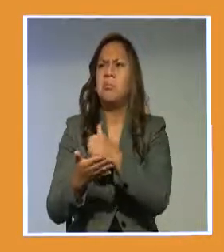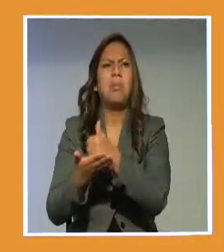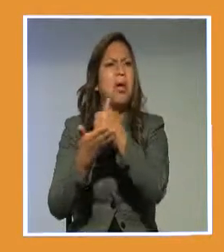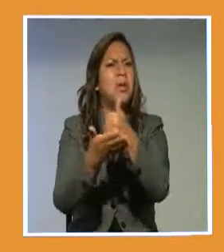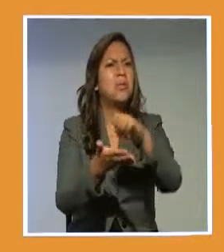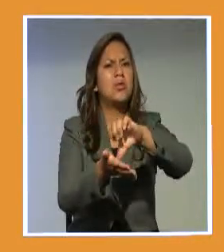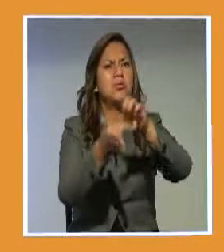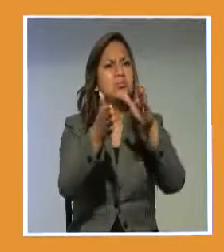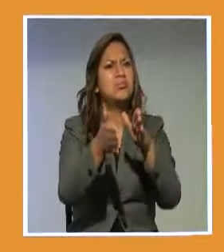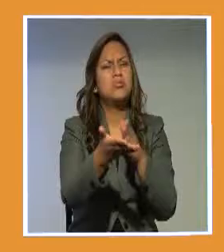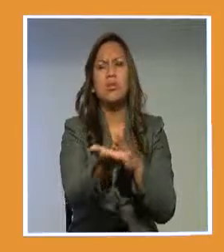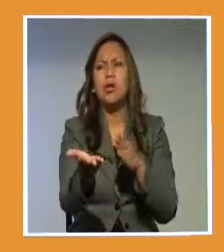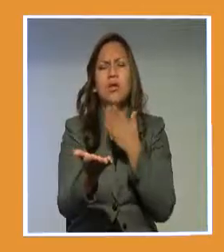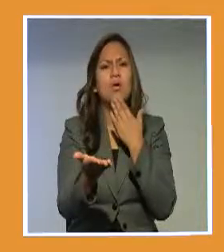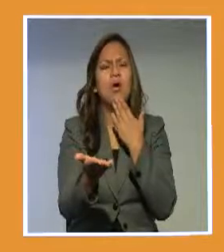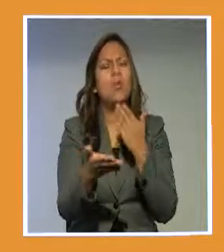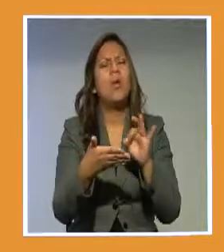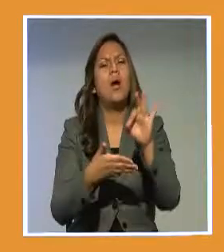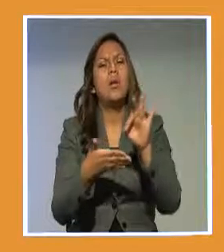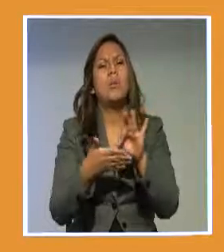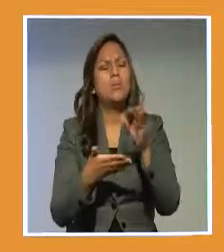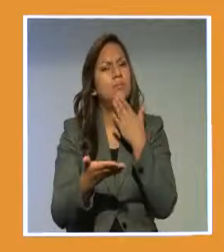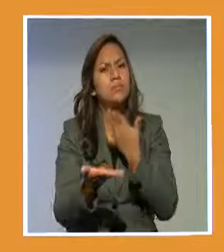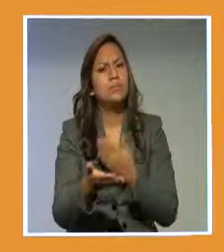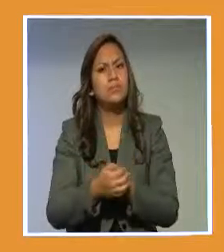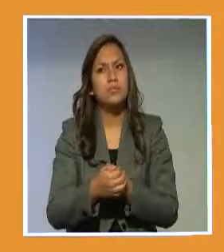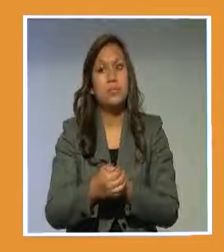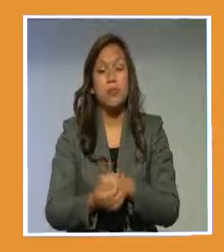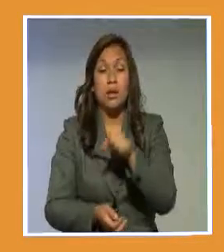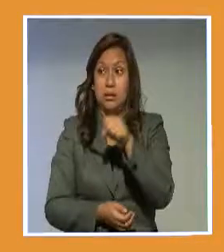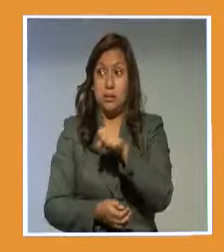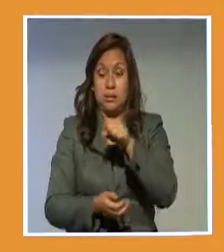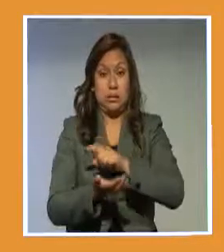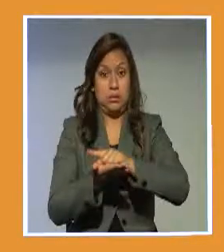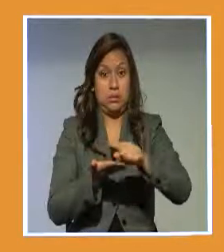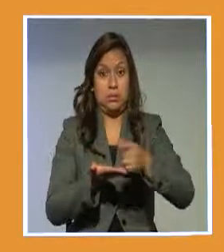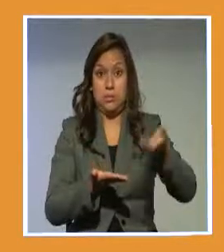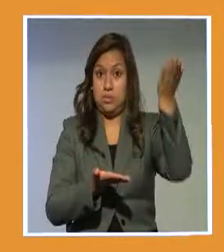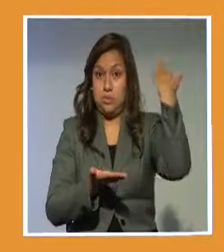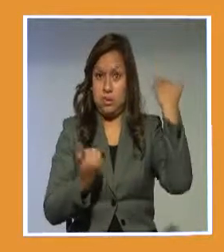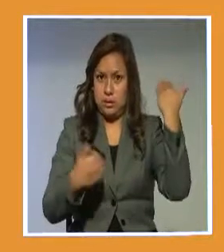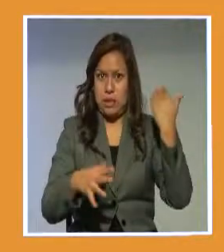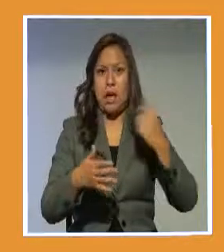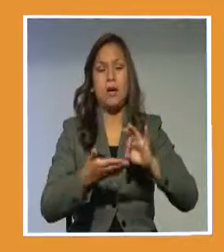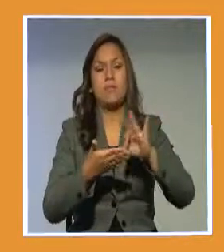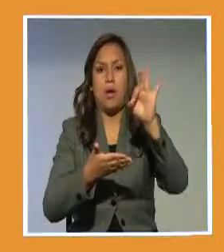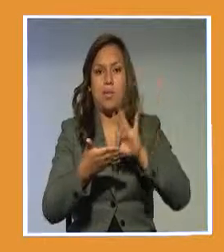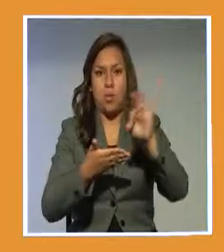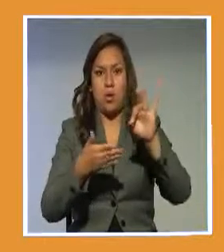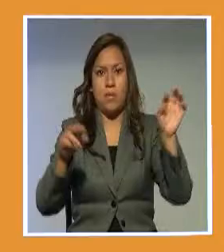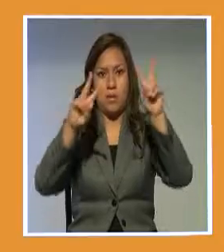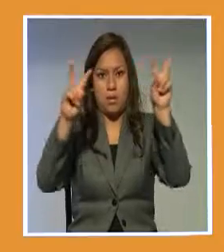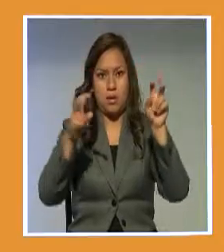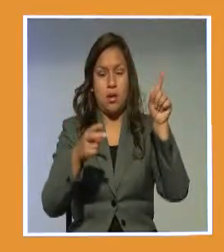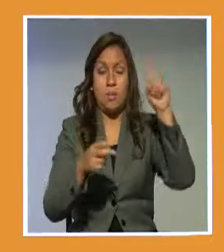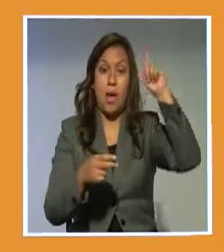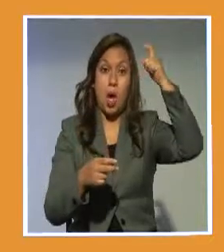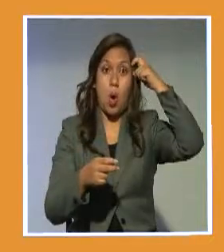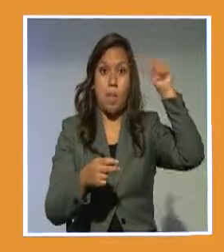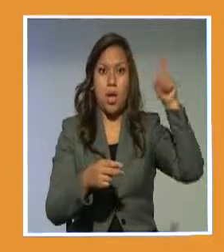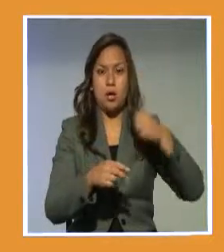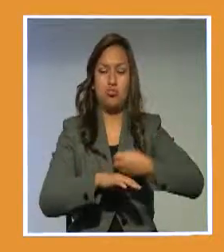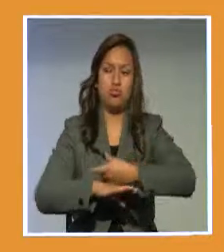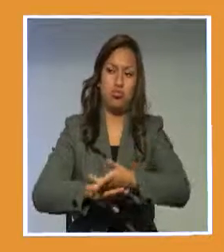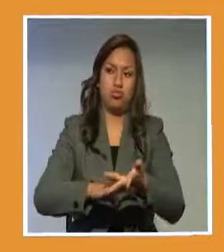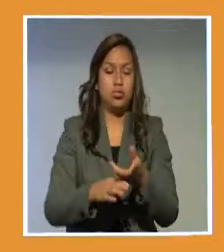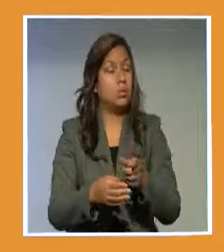la aprobación de esta ley? Bueno, la semana pasada ya aprobamos el veto que llegó del Ejecutivo con las